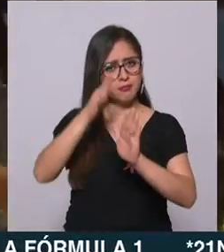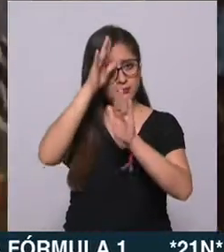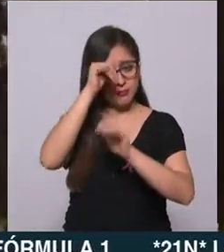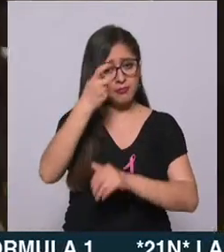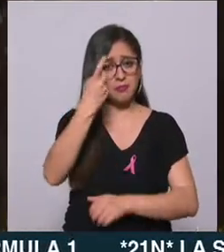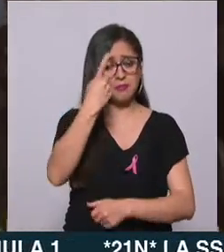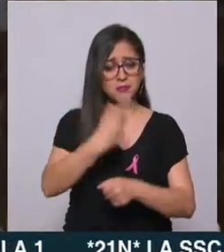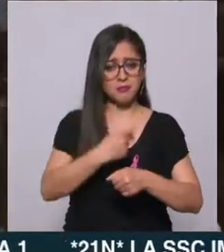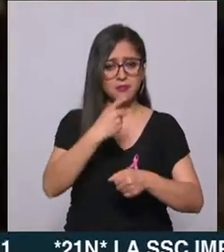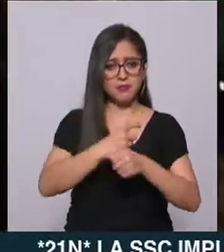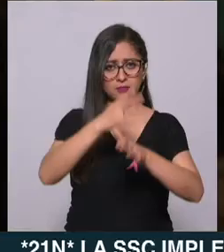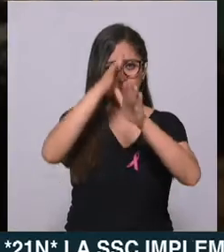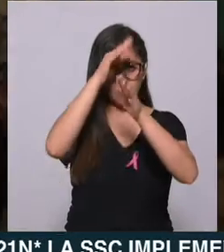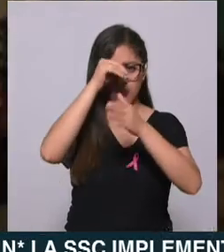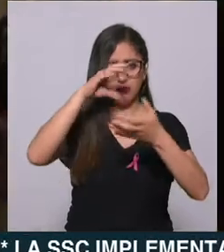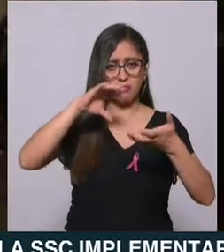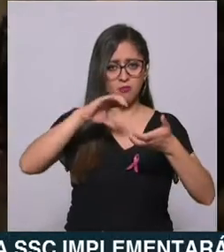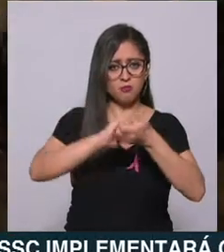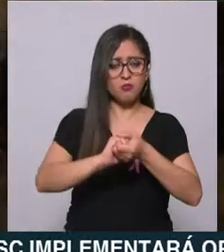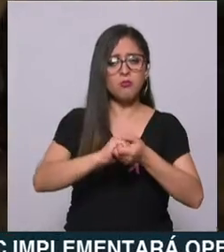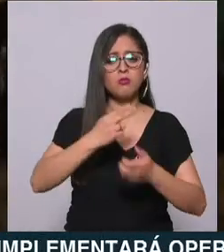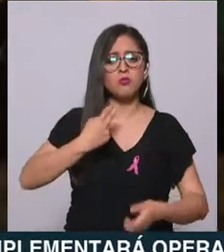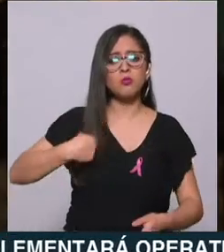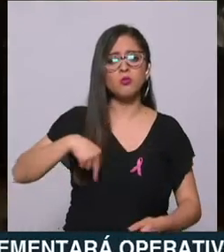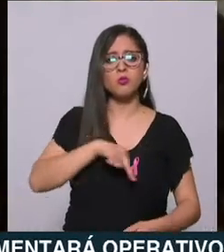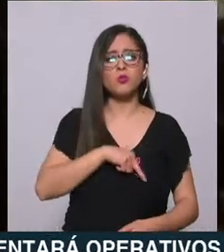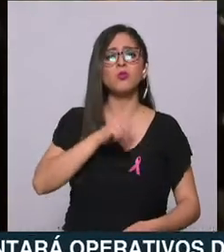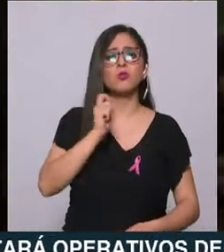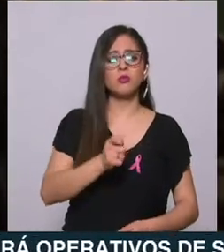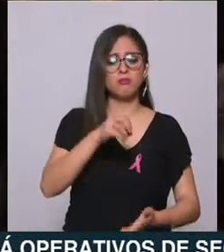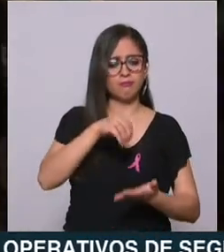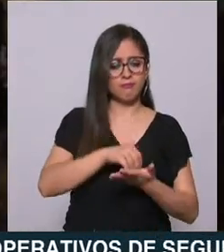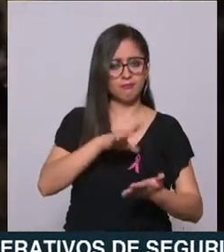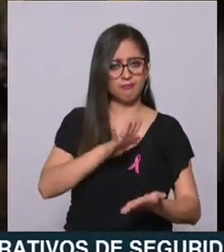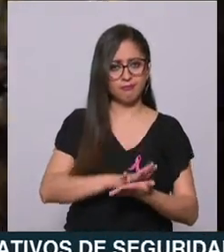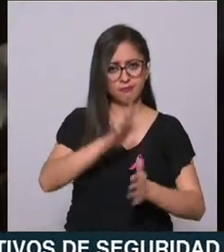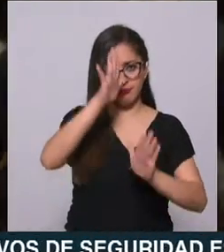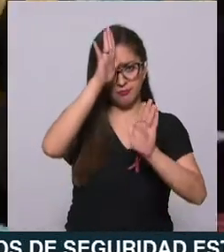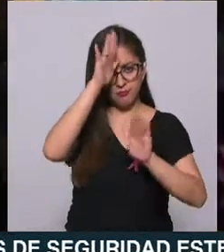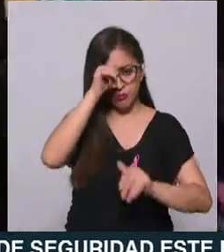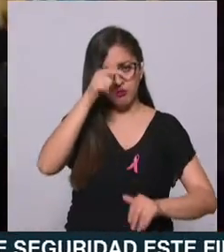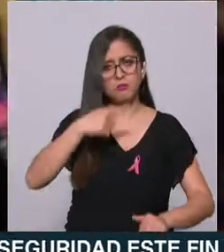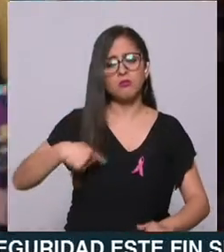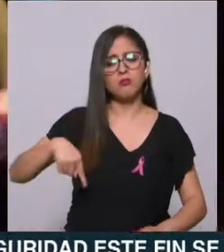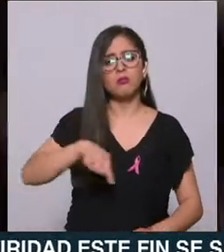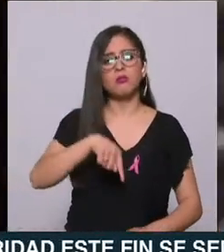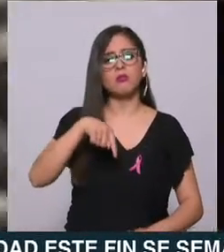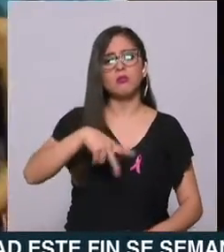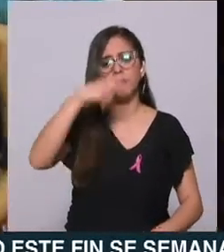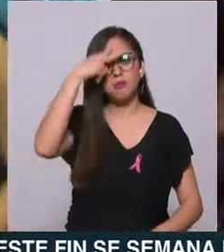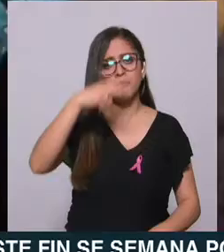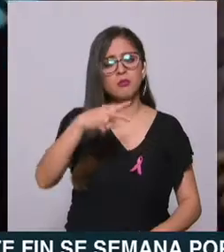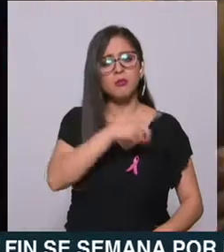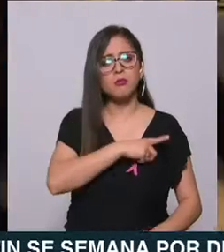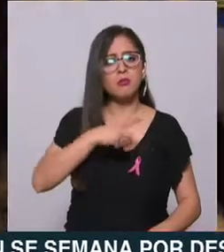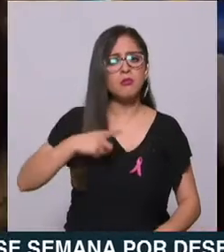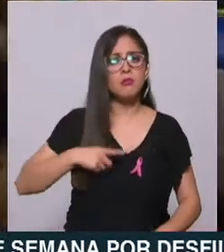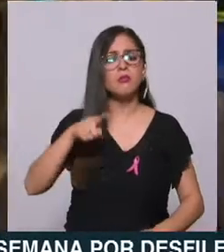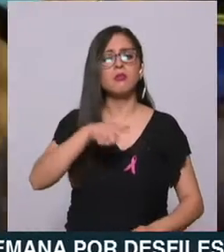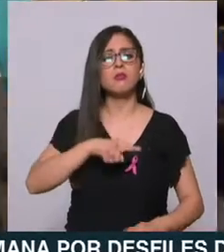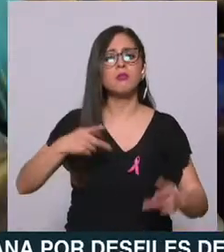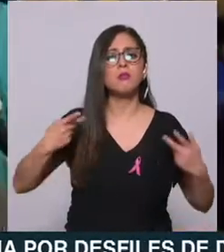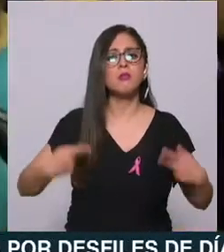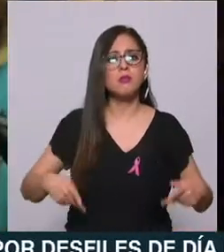pacto de su tipo en el cual nos comprometemos en México a tratar de manera humanitaria a